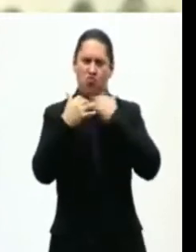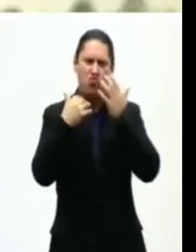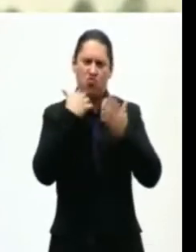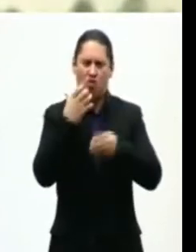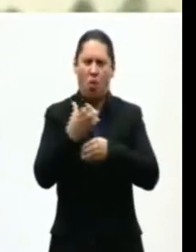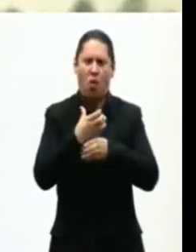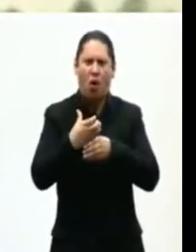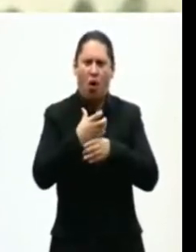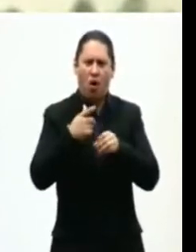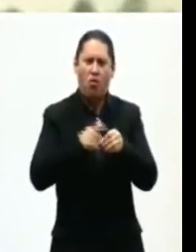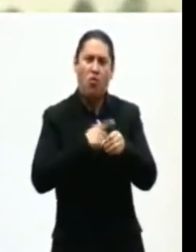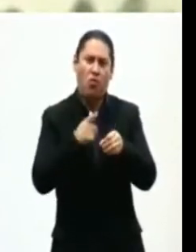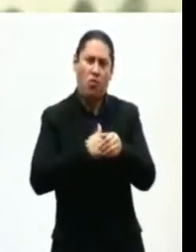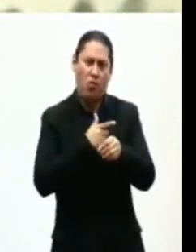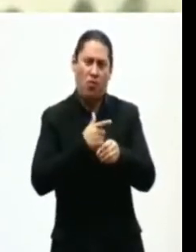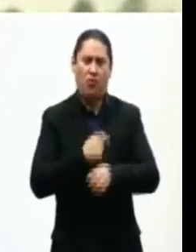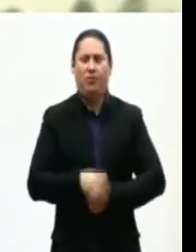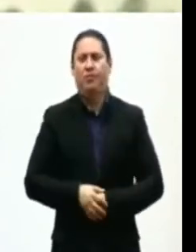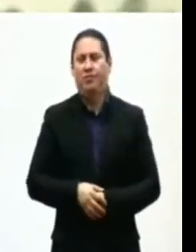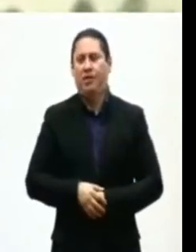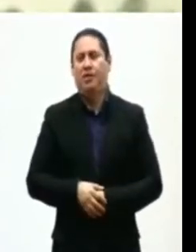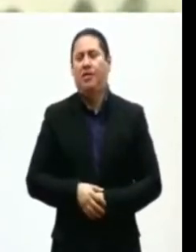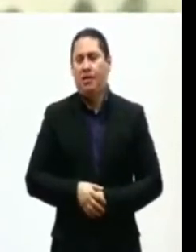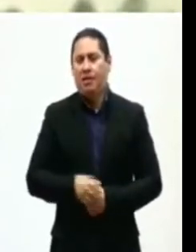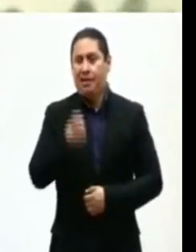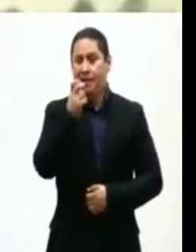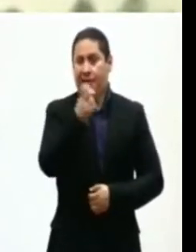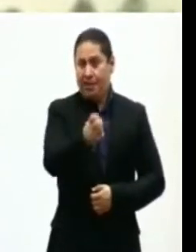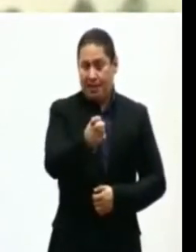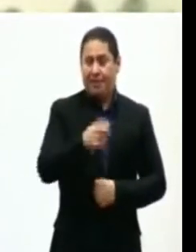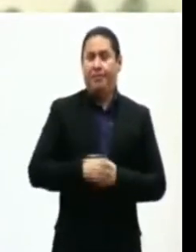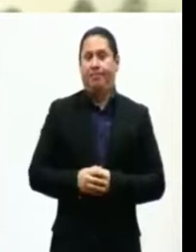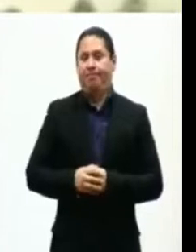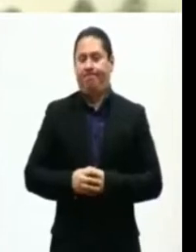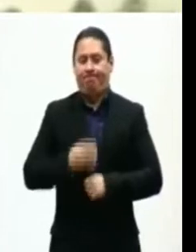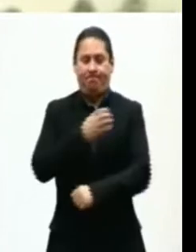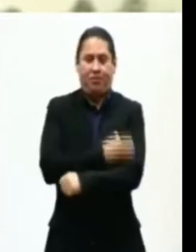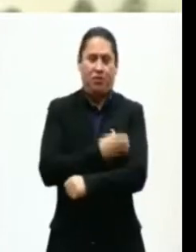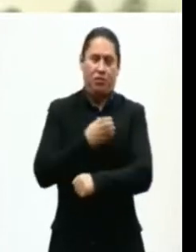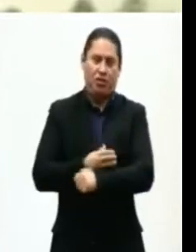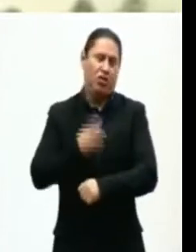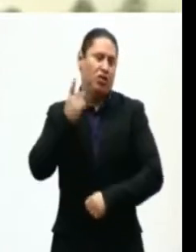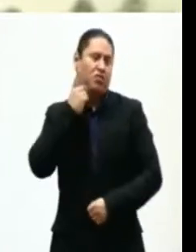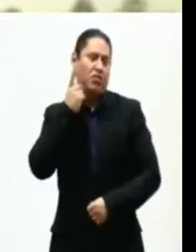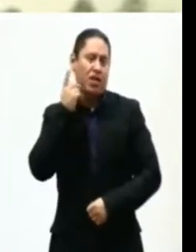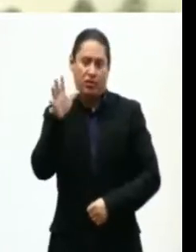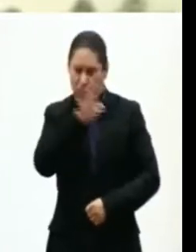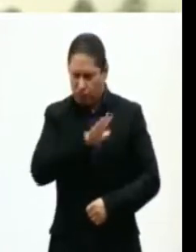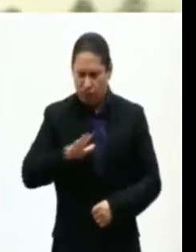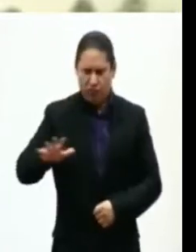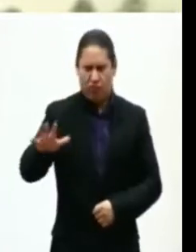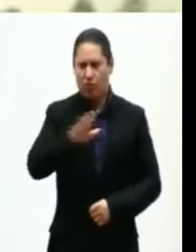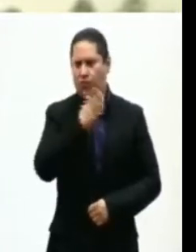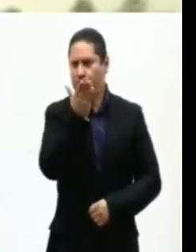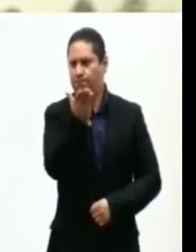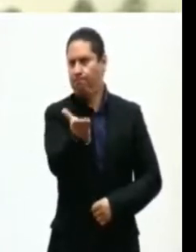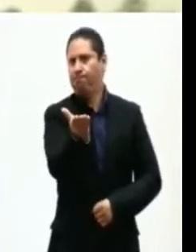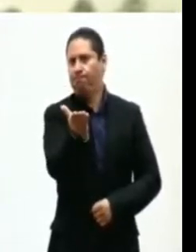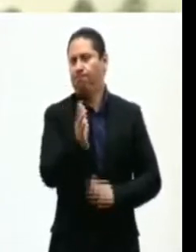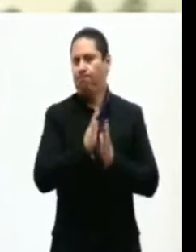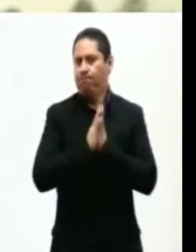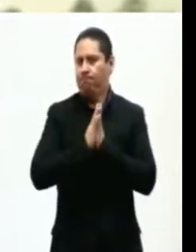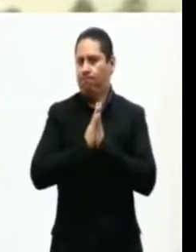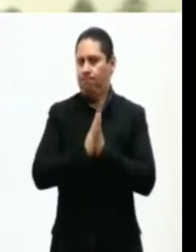de nosotros mismos. Que finalmente, estimadas compañeras diputadas y diputados, les pido, les